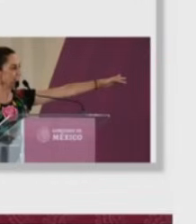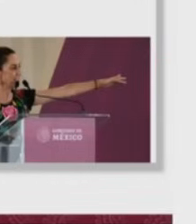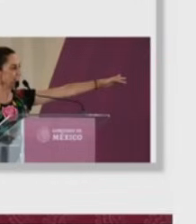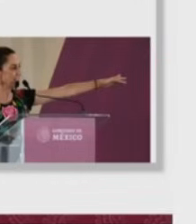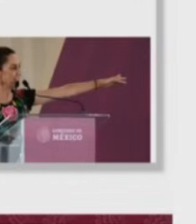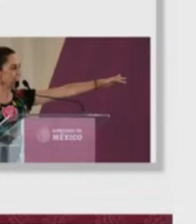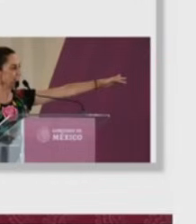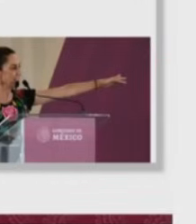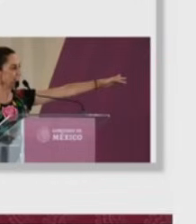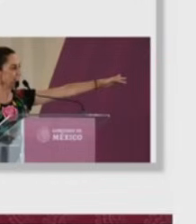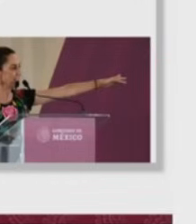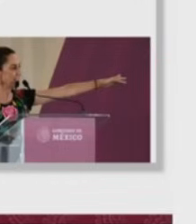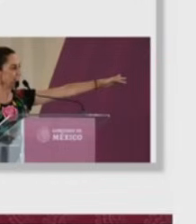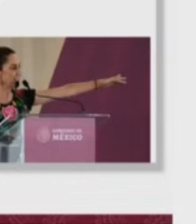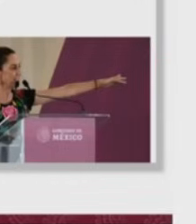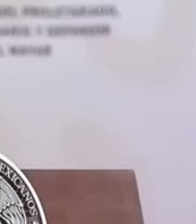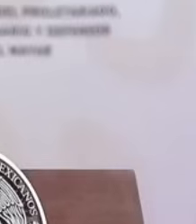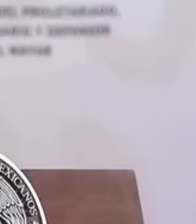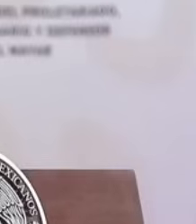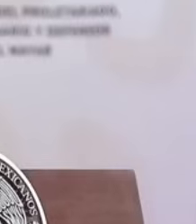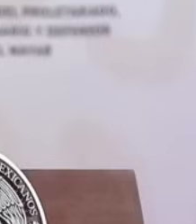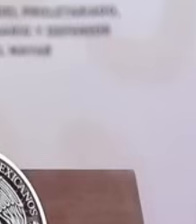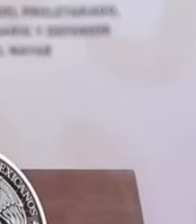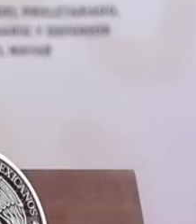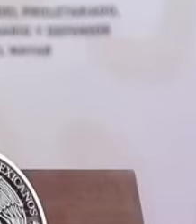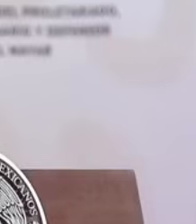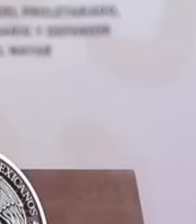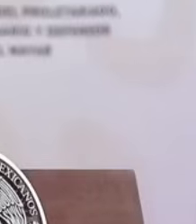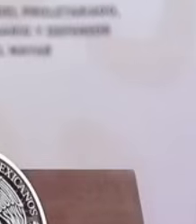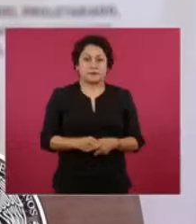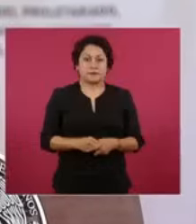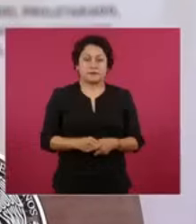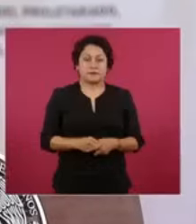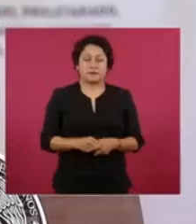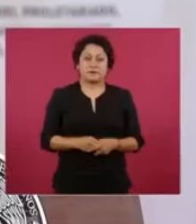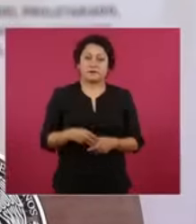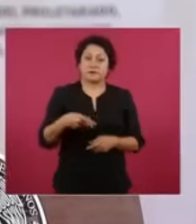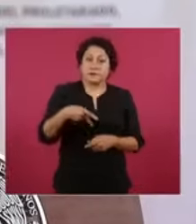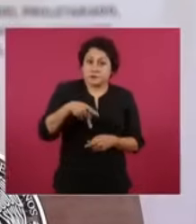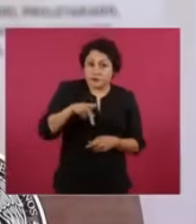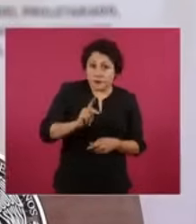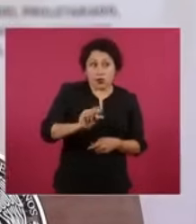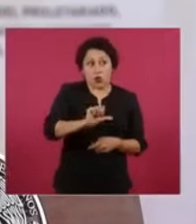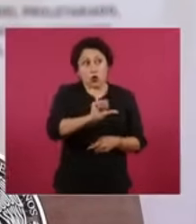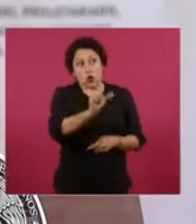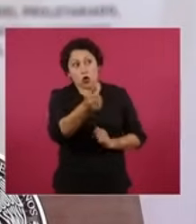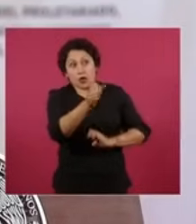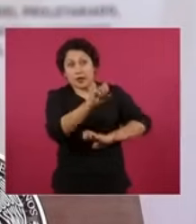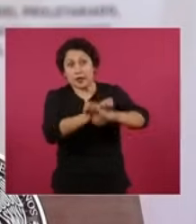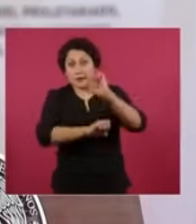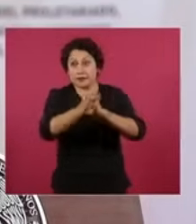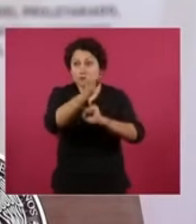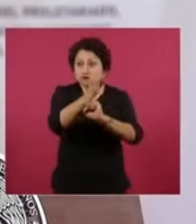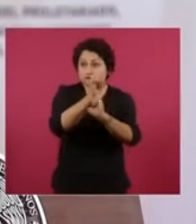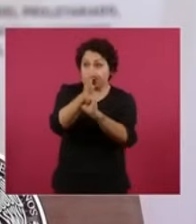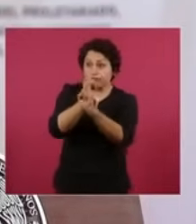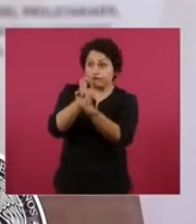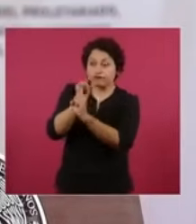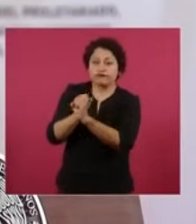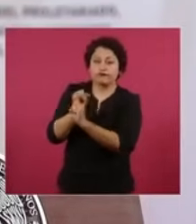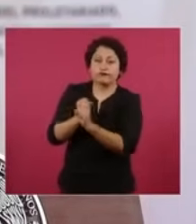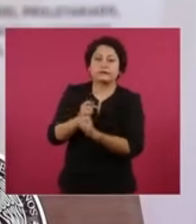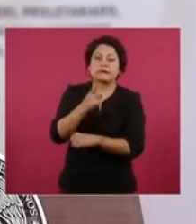es estable. Fitch and Ratings, no solamente ellos, sino siete calificadoras más lo reiteran. Además, el Fondo Monetario Internacional